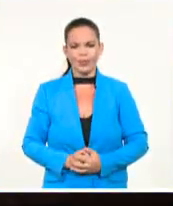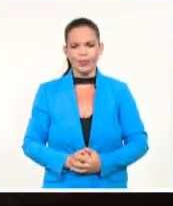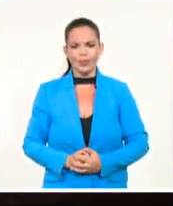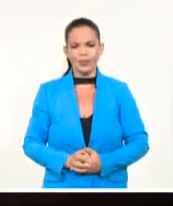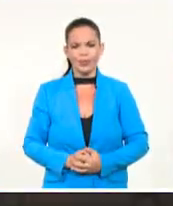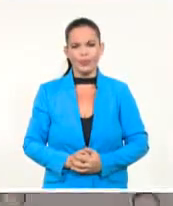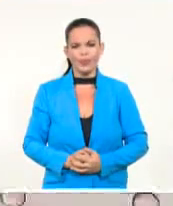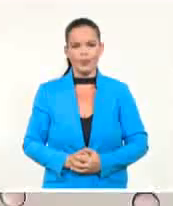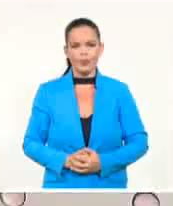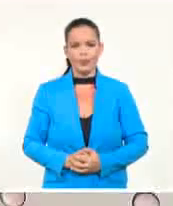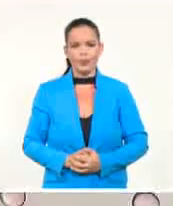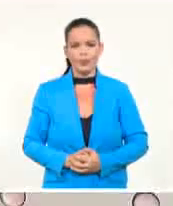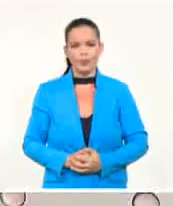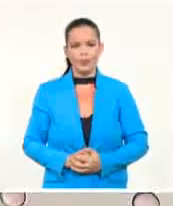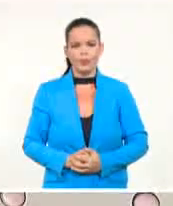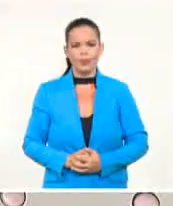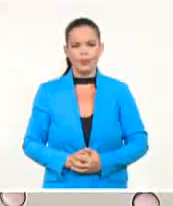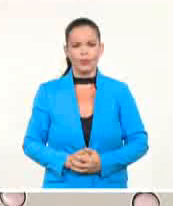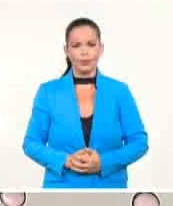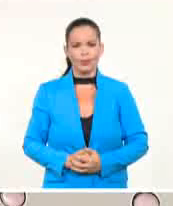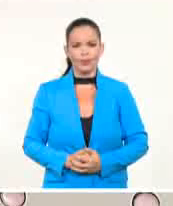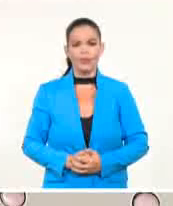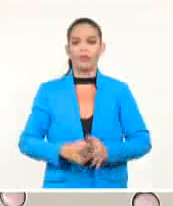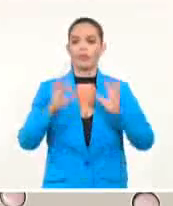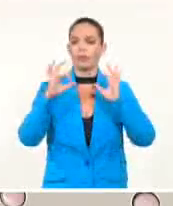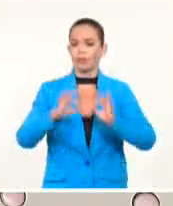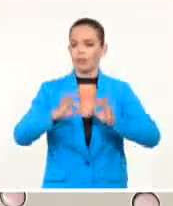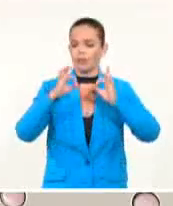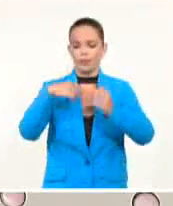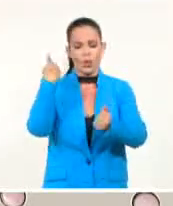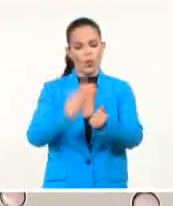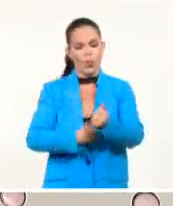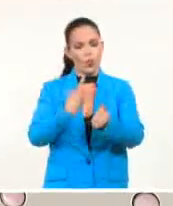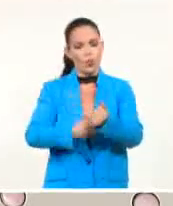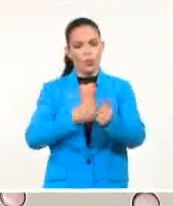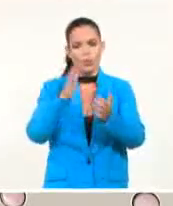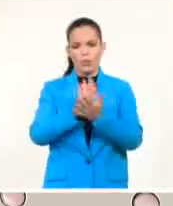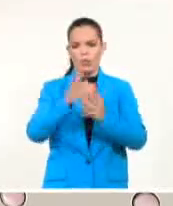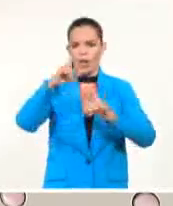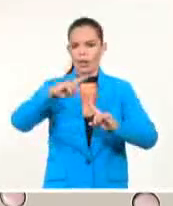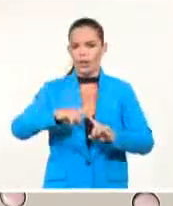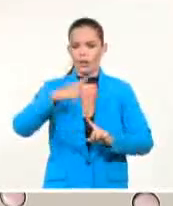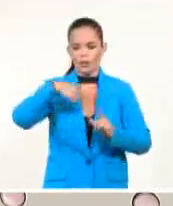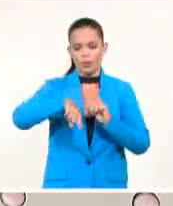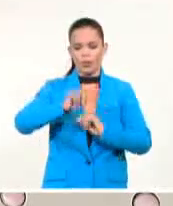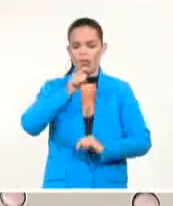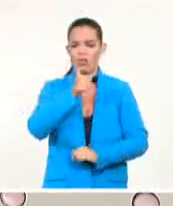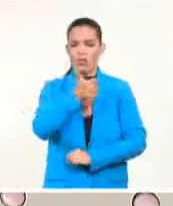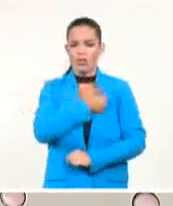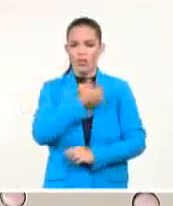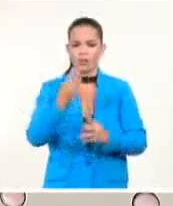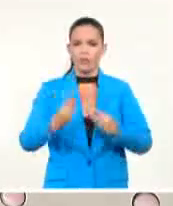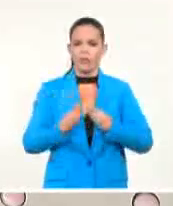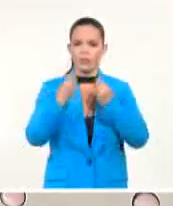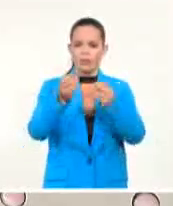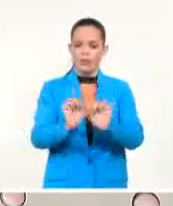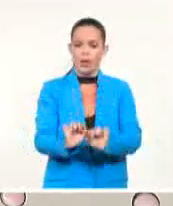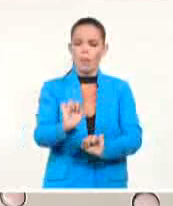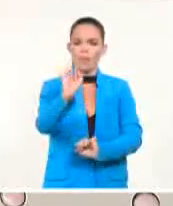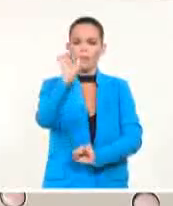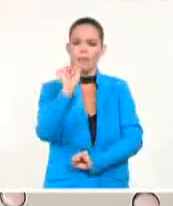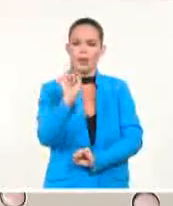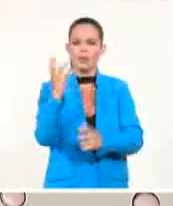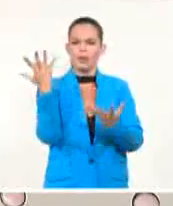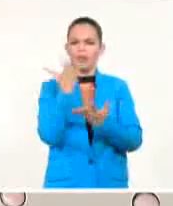Cubana. Cada año la filial matancera de la UNIAC en el mes de diciembre entrega el premio José White a una personalidad de